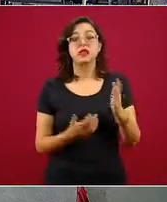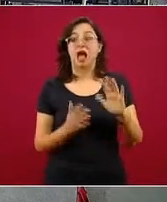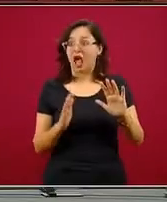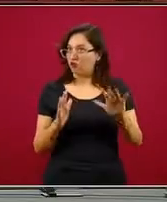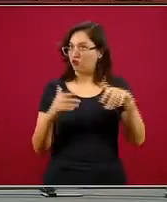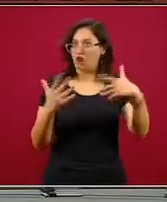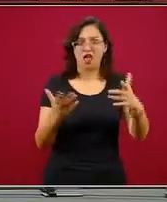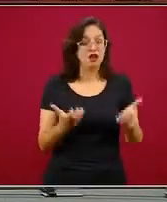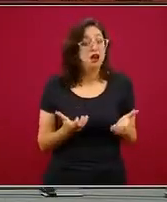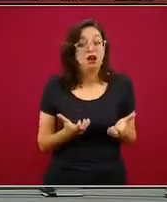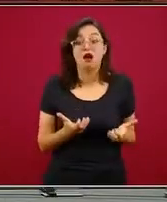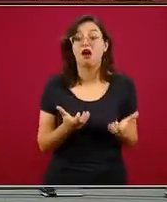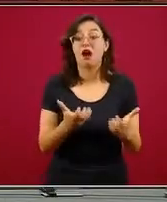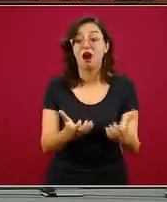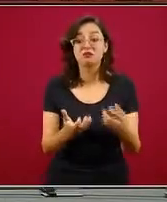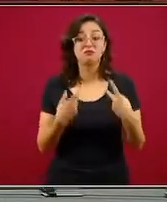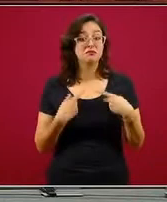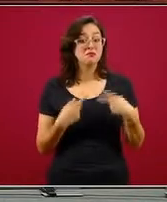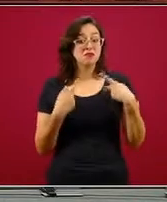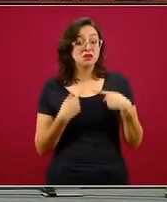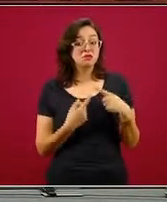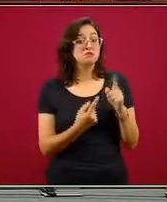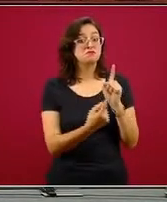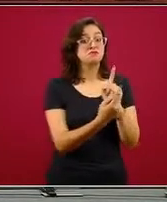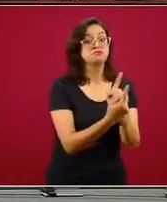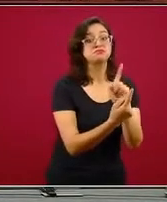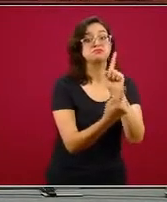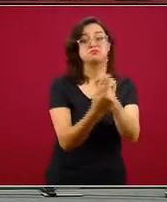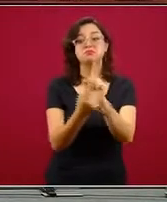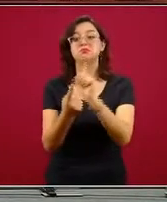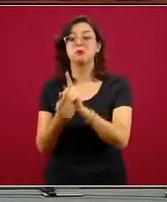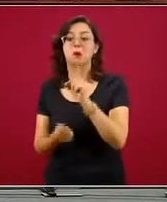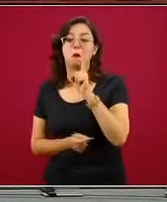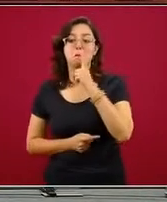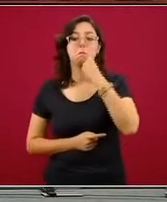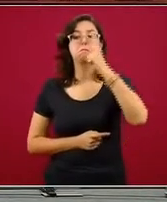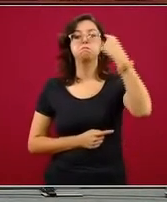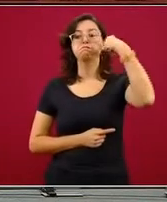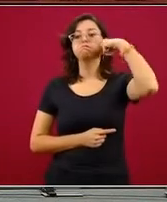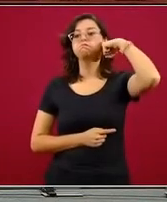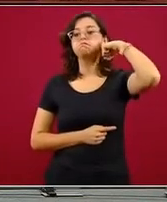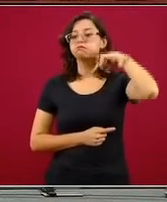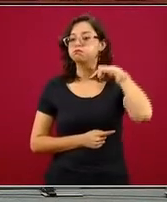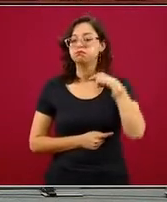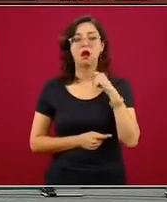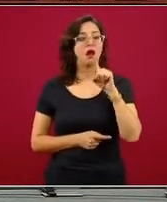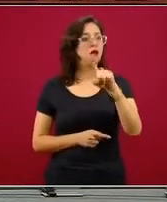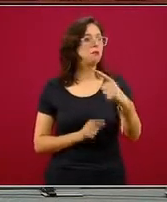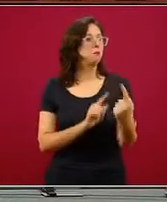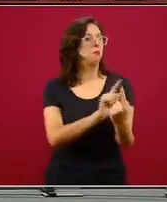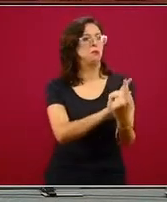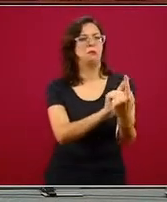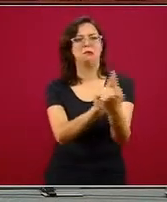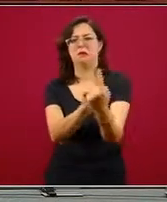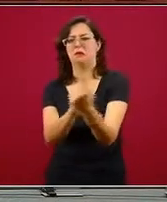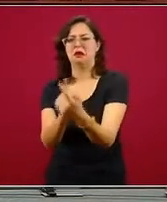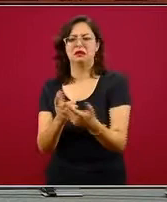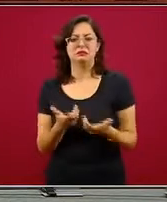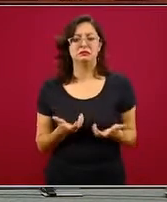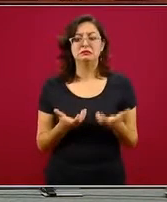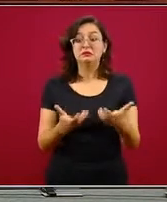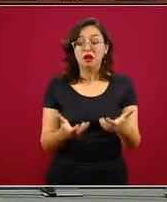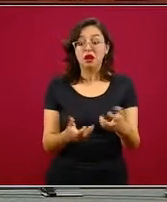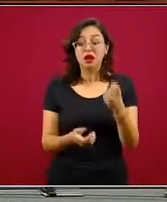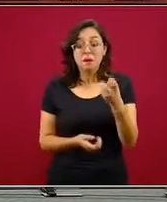comunidad. ¿Cómo? Tomando los especímenes en la comunidad. ¿Es esto algo